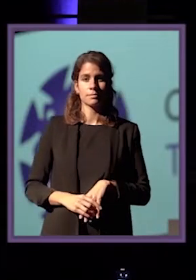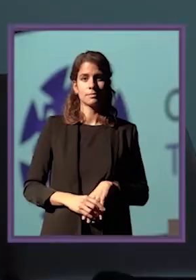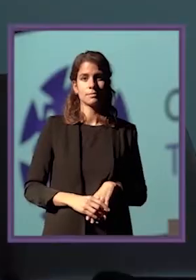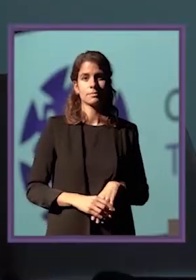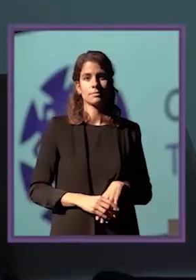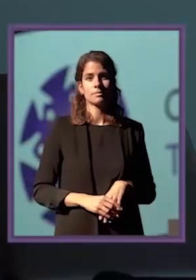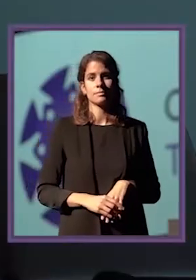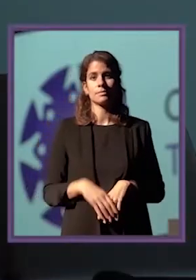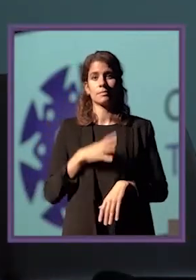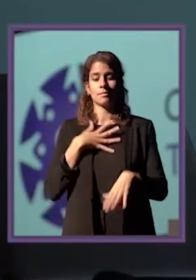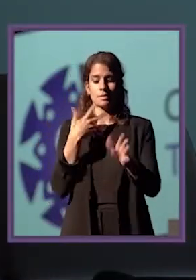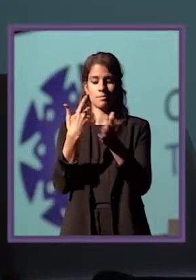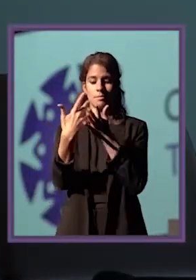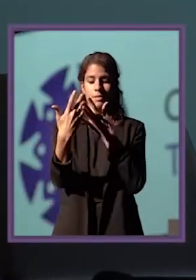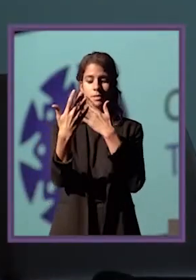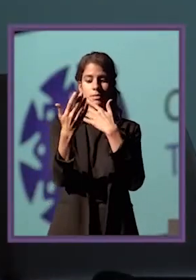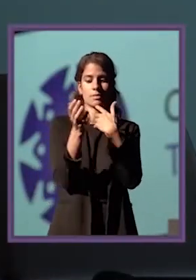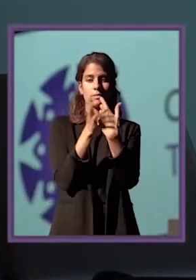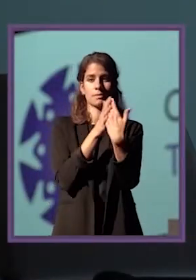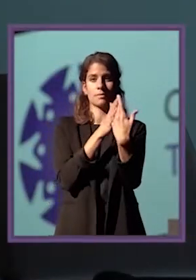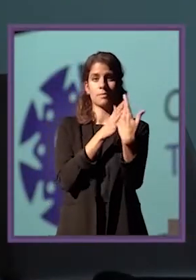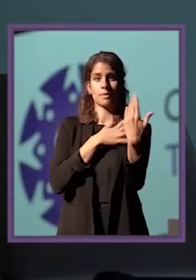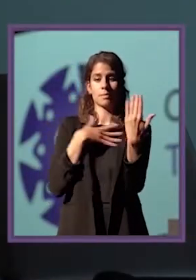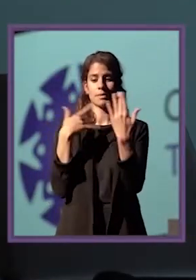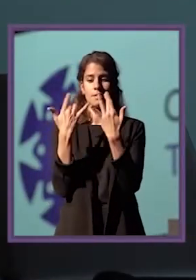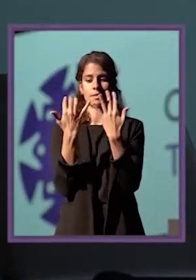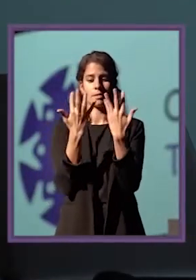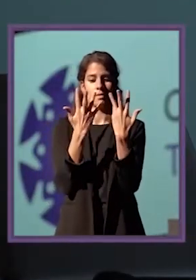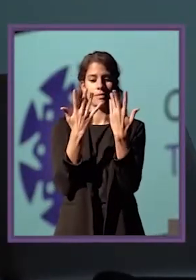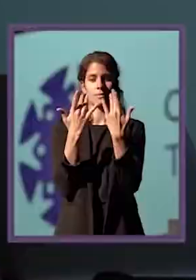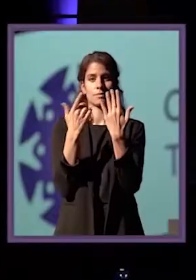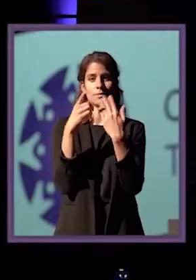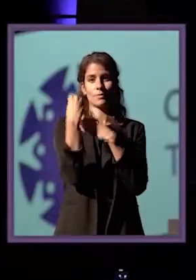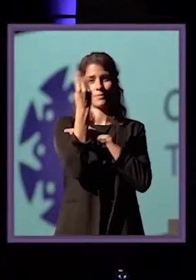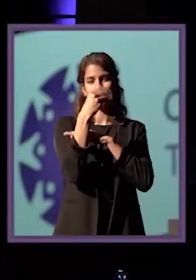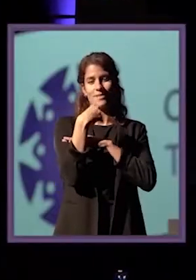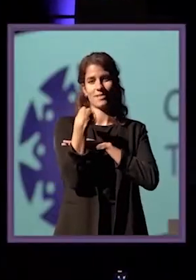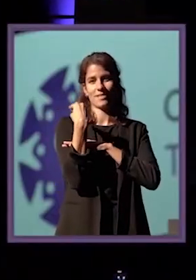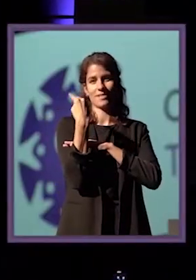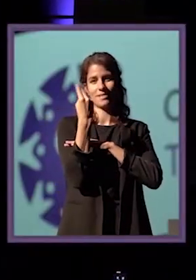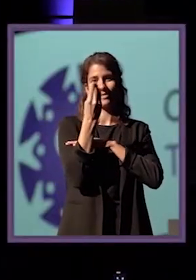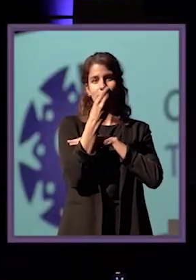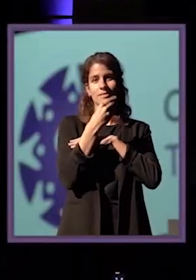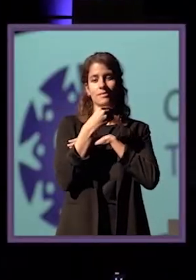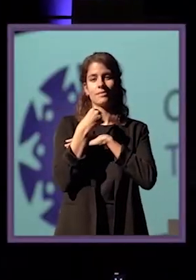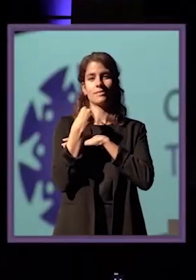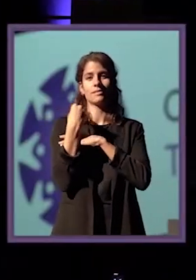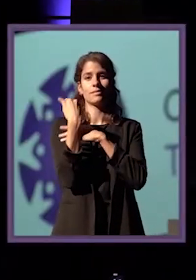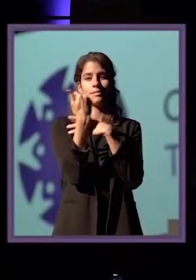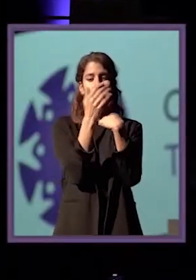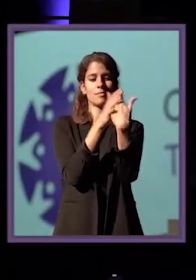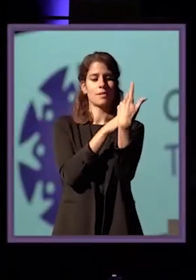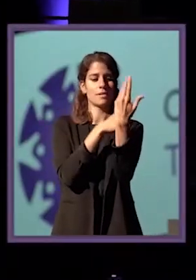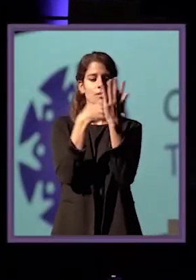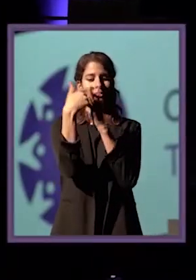Cuida de mis manos, cuida de mis dedos, dame la caricia